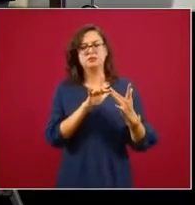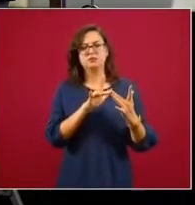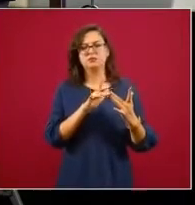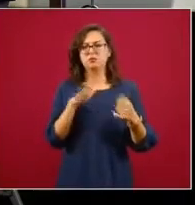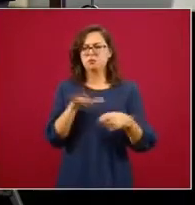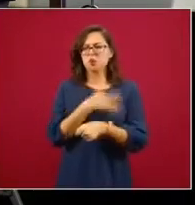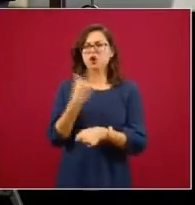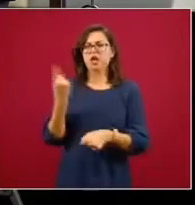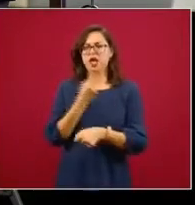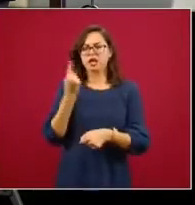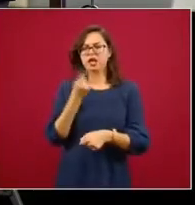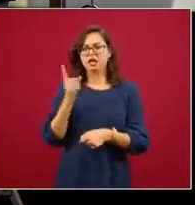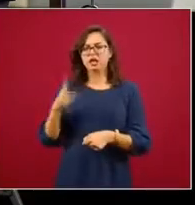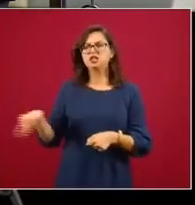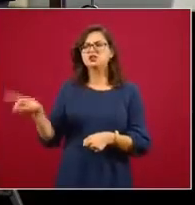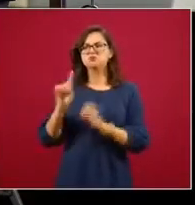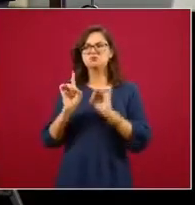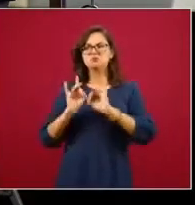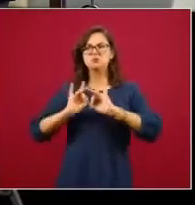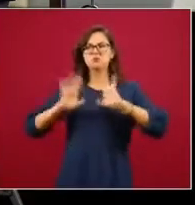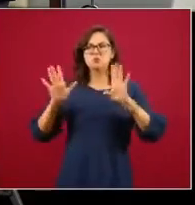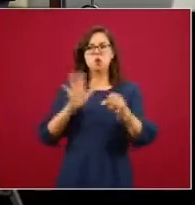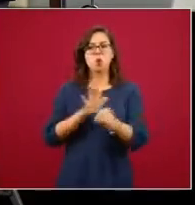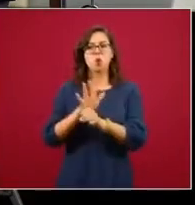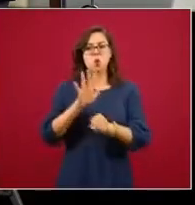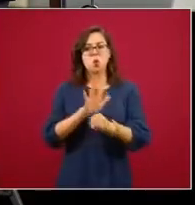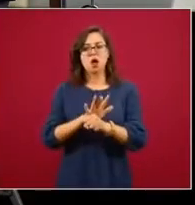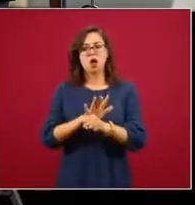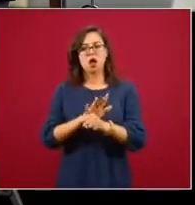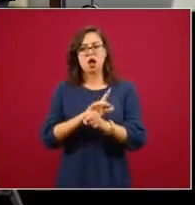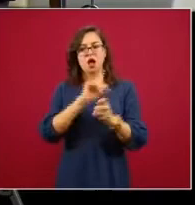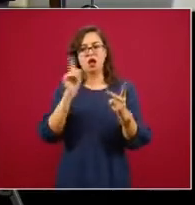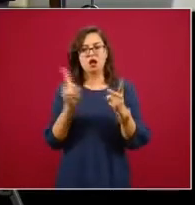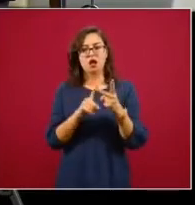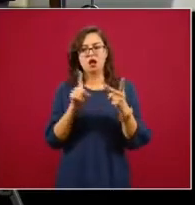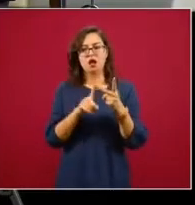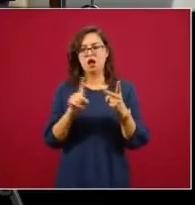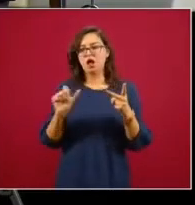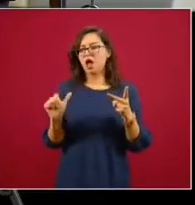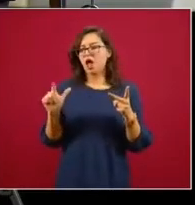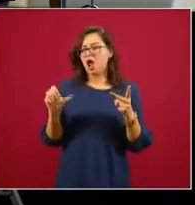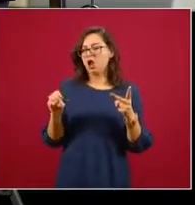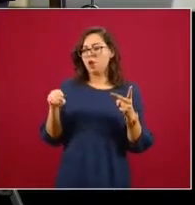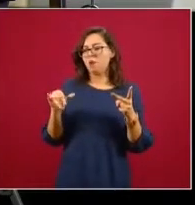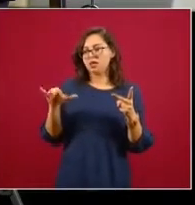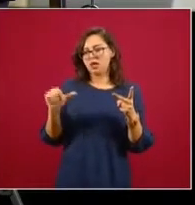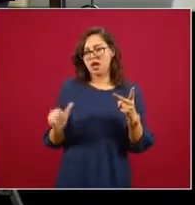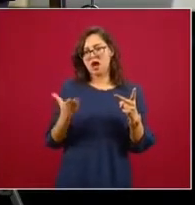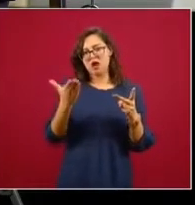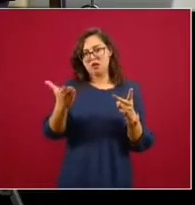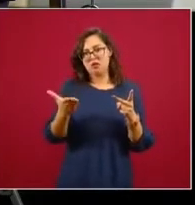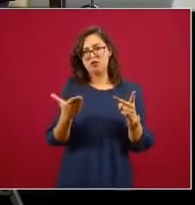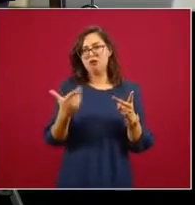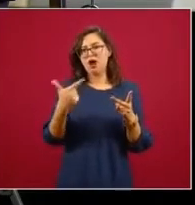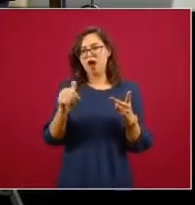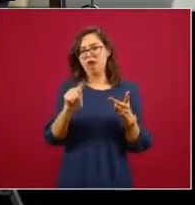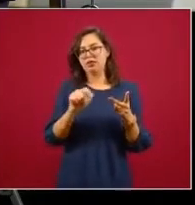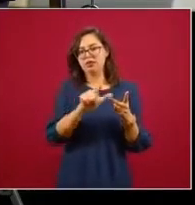contacto. Y mi segunda pregunta, no sé si me la quiera contestar el doctor Alomía o el doctor